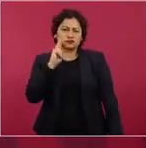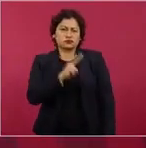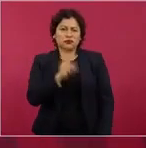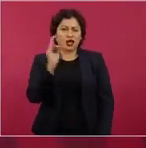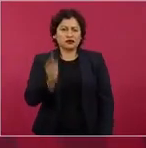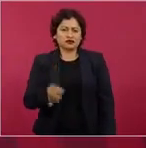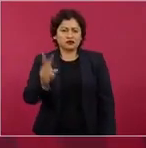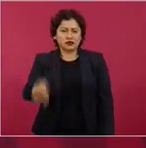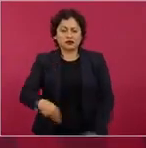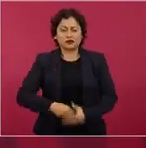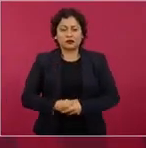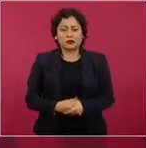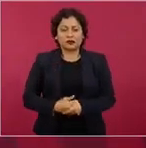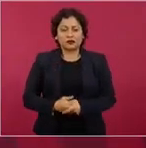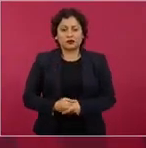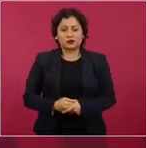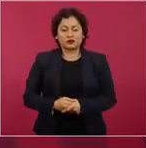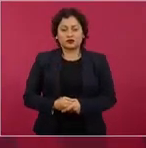Entonces,